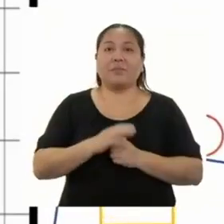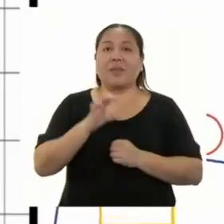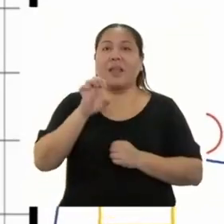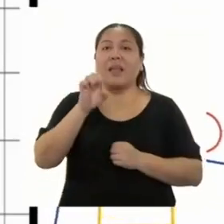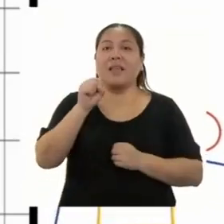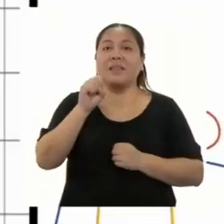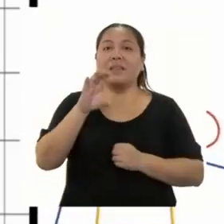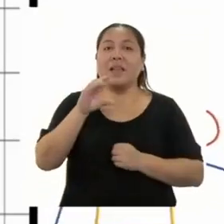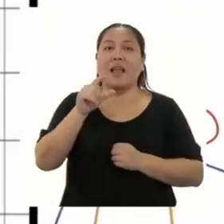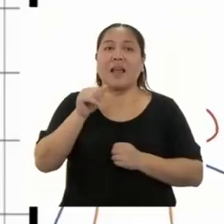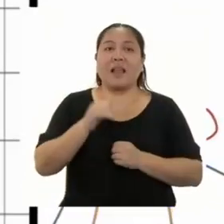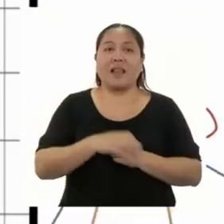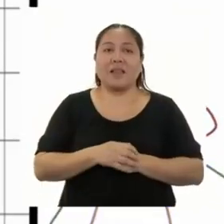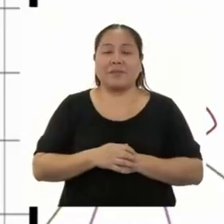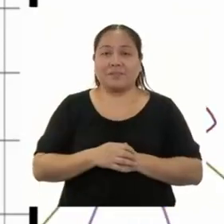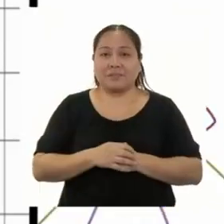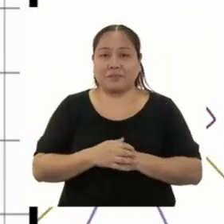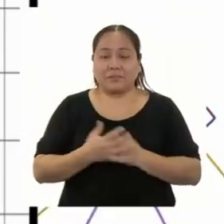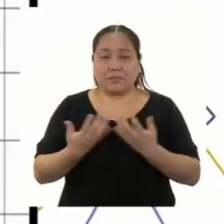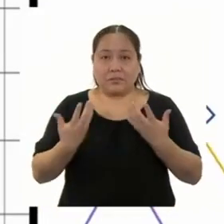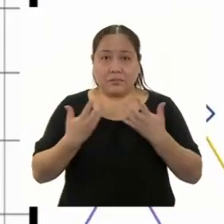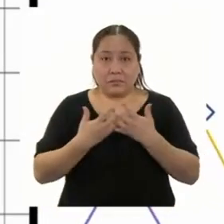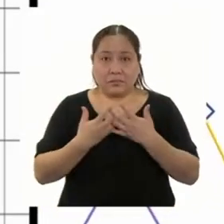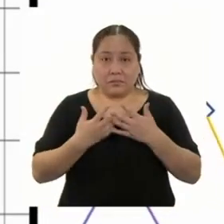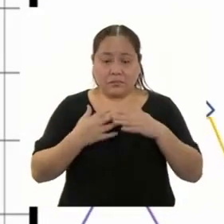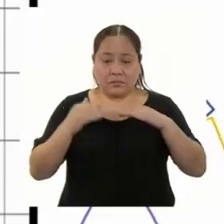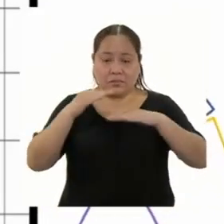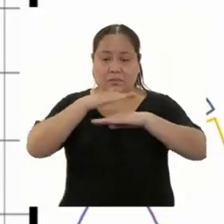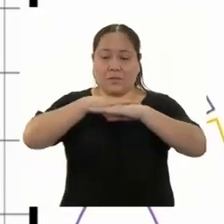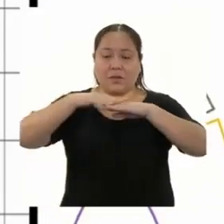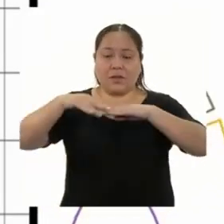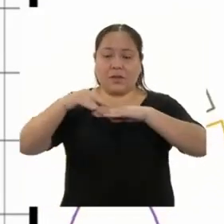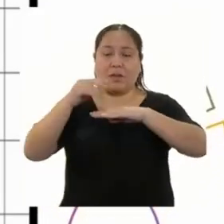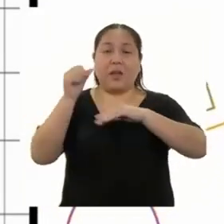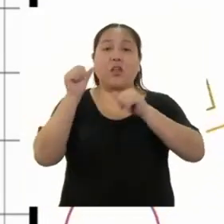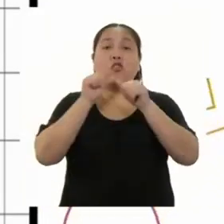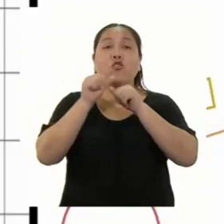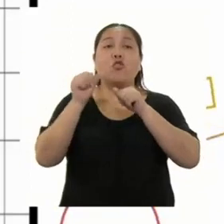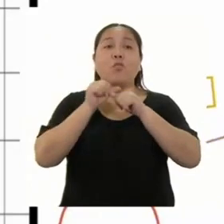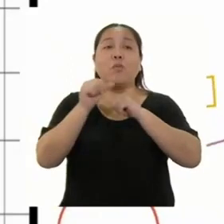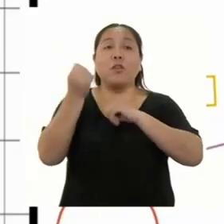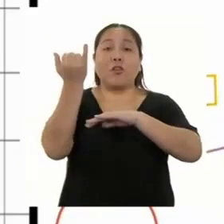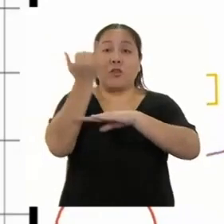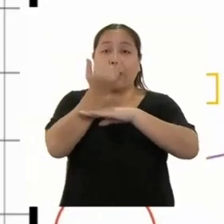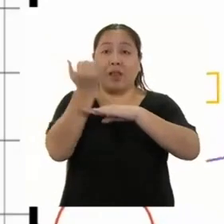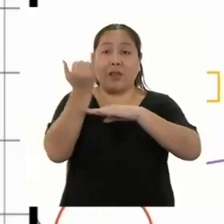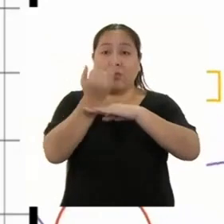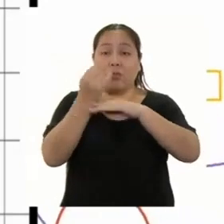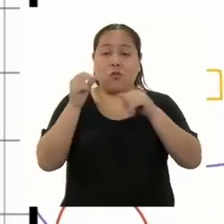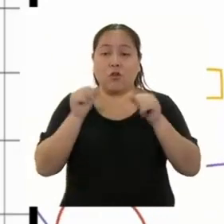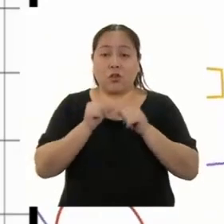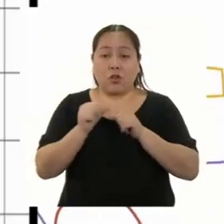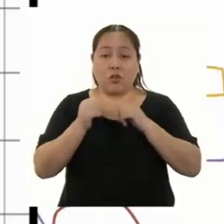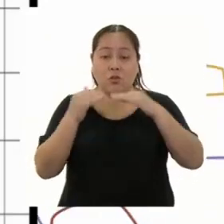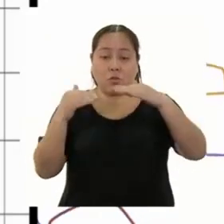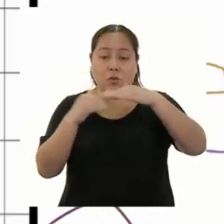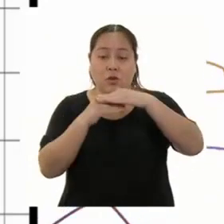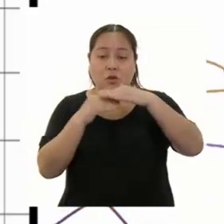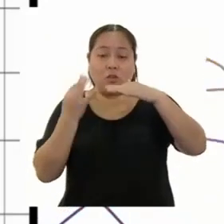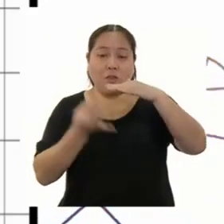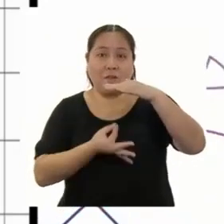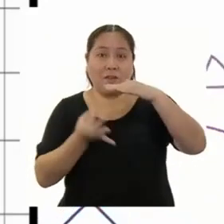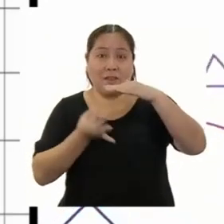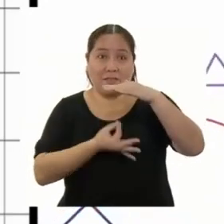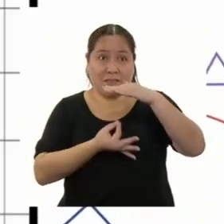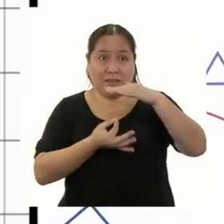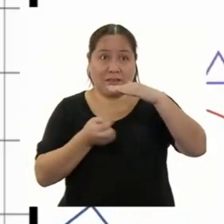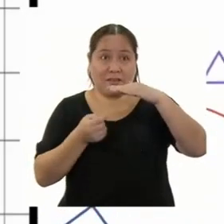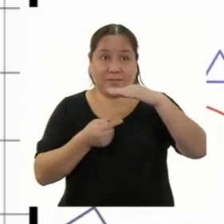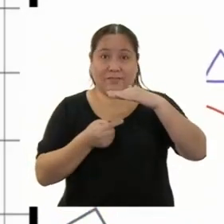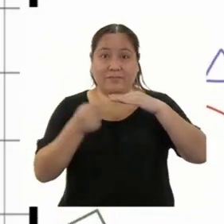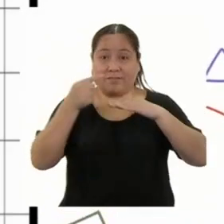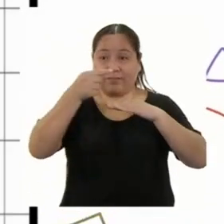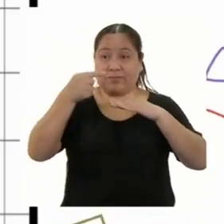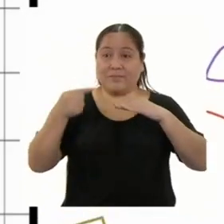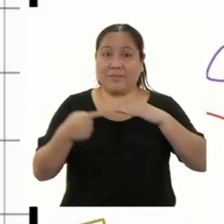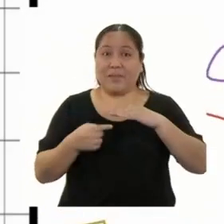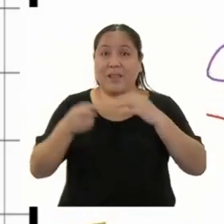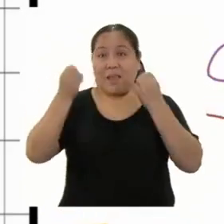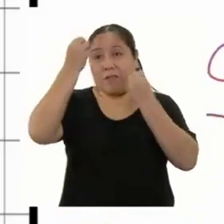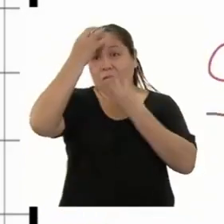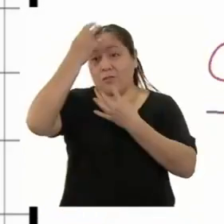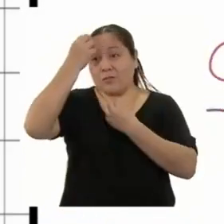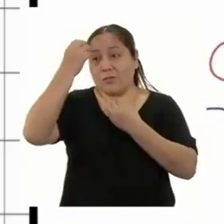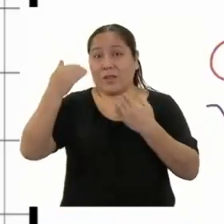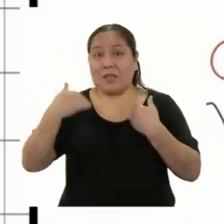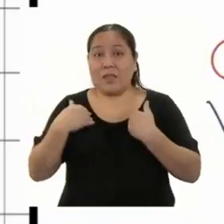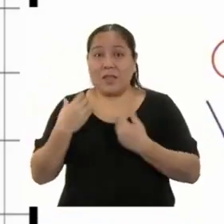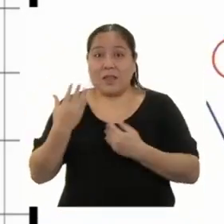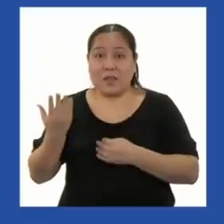la relación que existe entre el valor del dibujo y el valor del objeto en la realidad. Y los datos con los que contamos